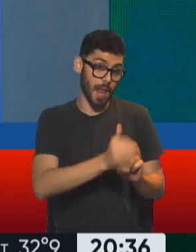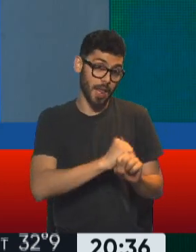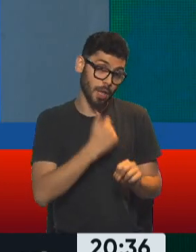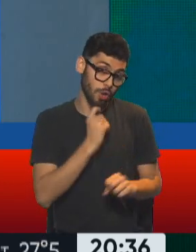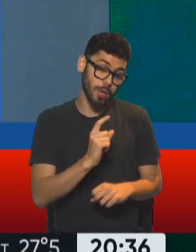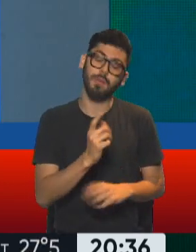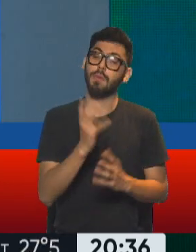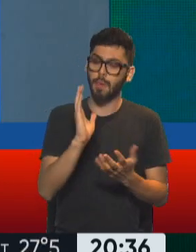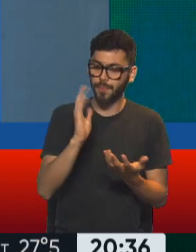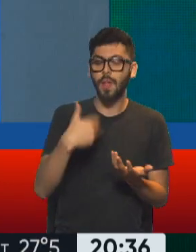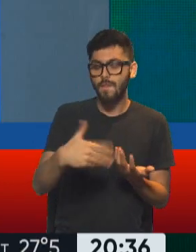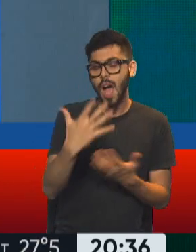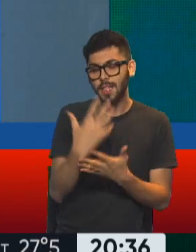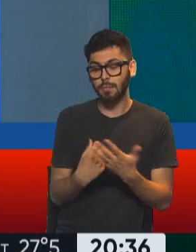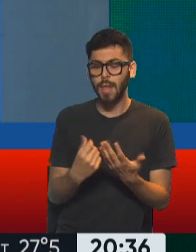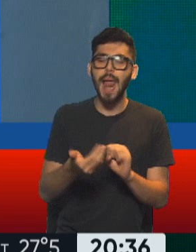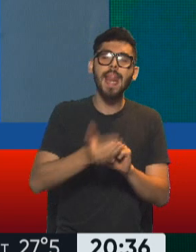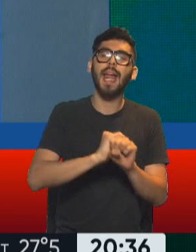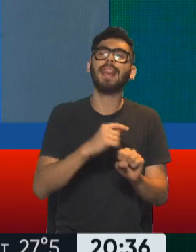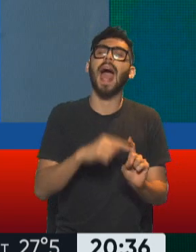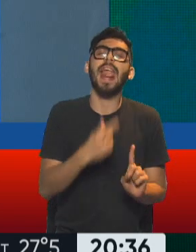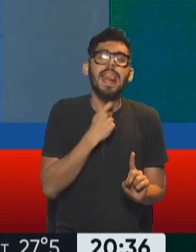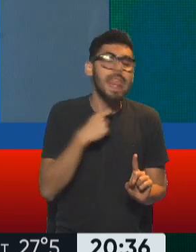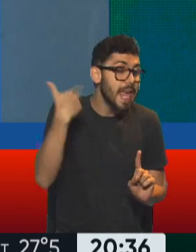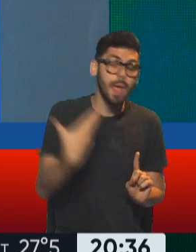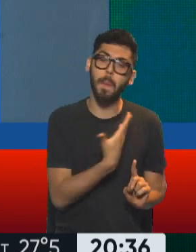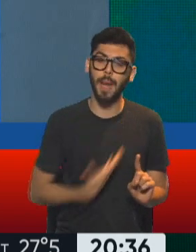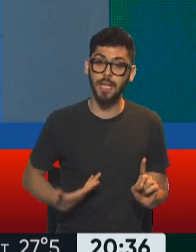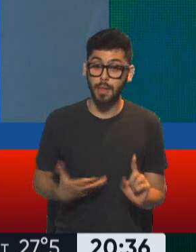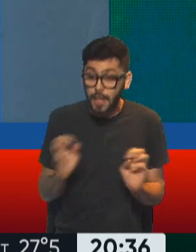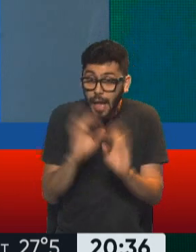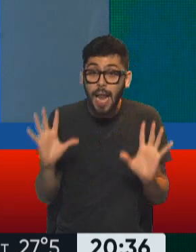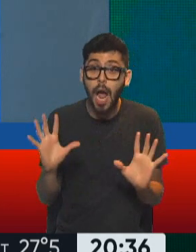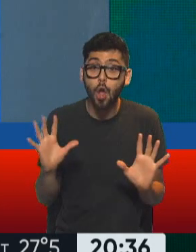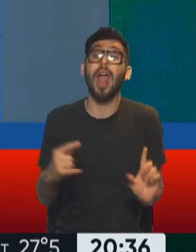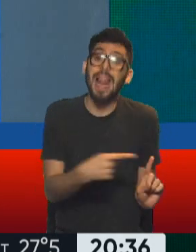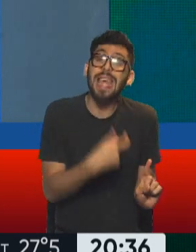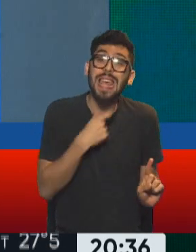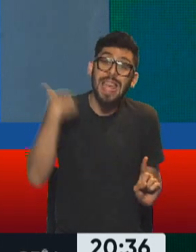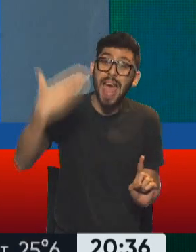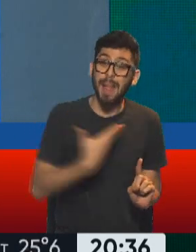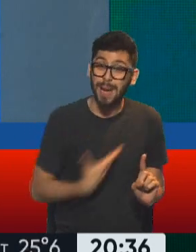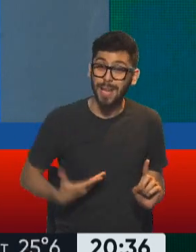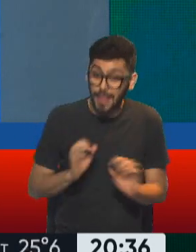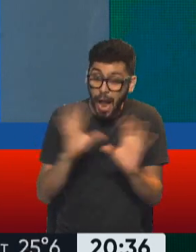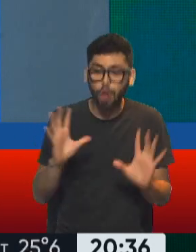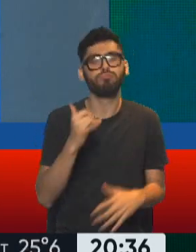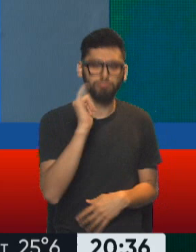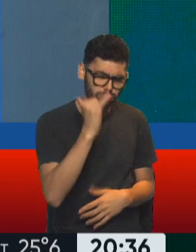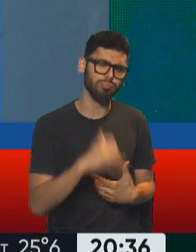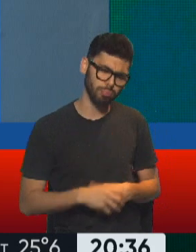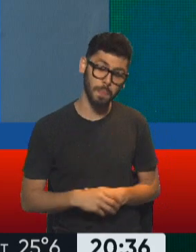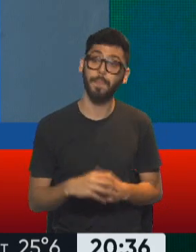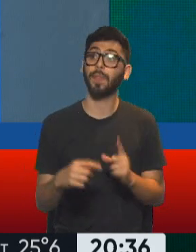aceptar base alta quiere ser presidente si estamos claros también quiere